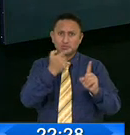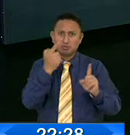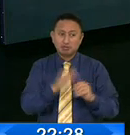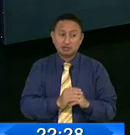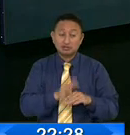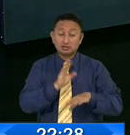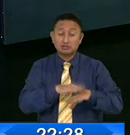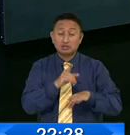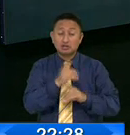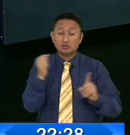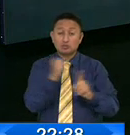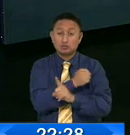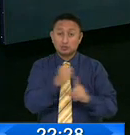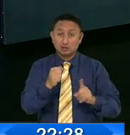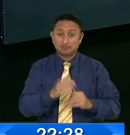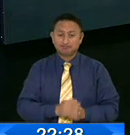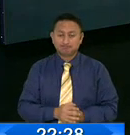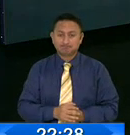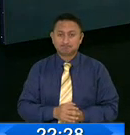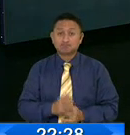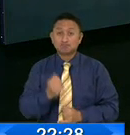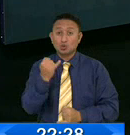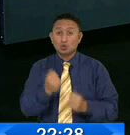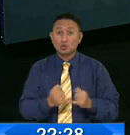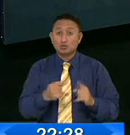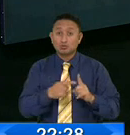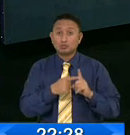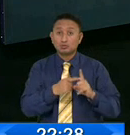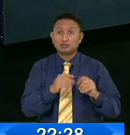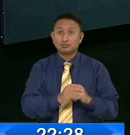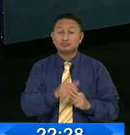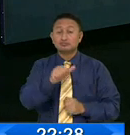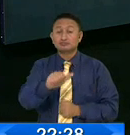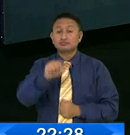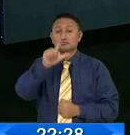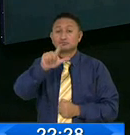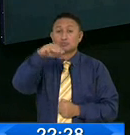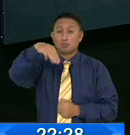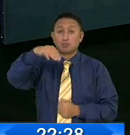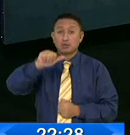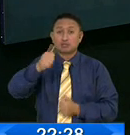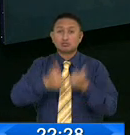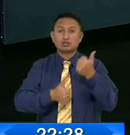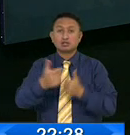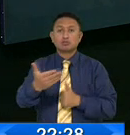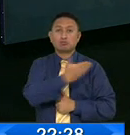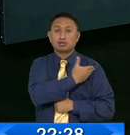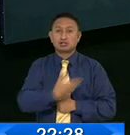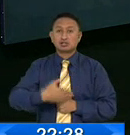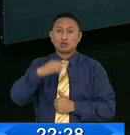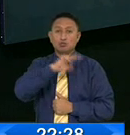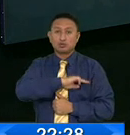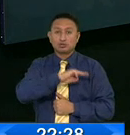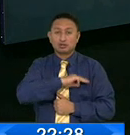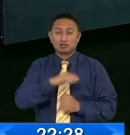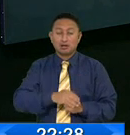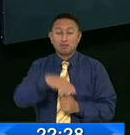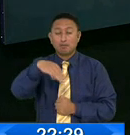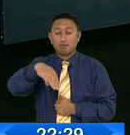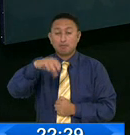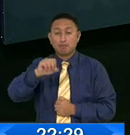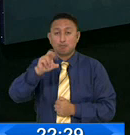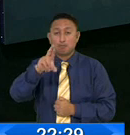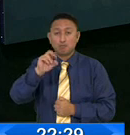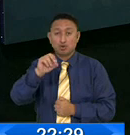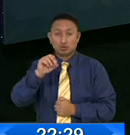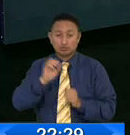la violencia criminal. El último caso es de Alma Barragán, candidata a la presidencia municipal de Moroleón, que fue